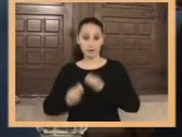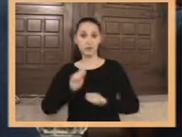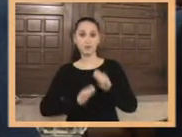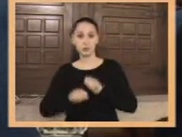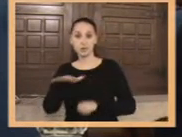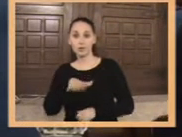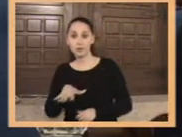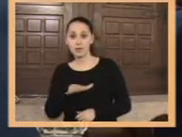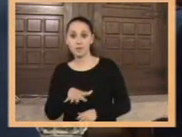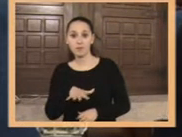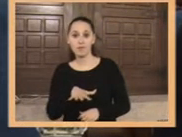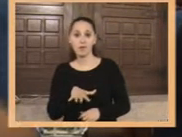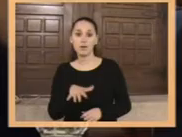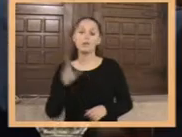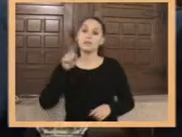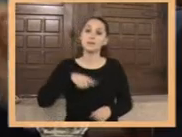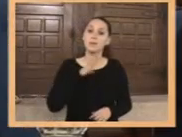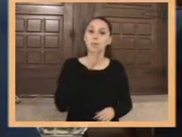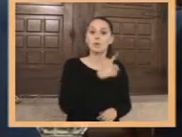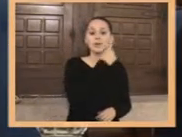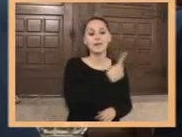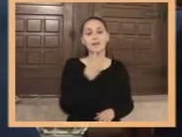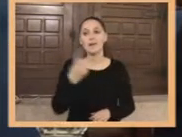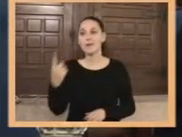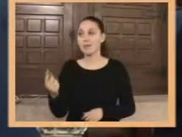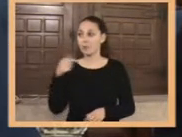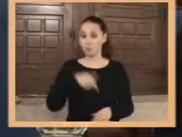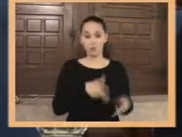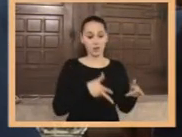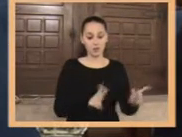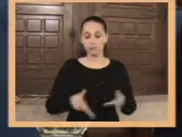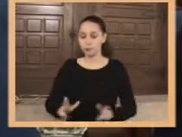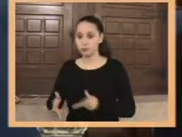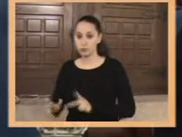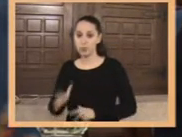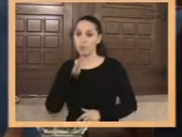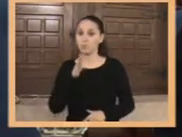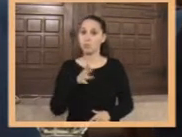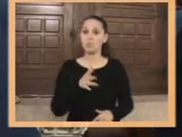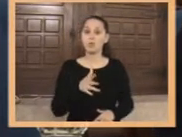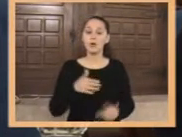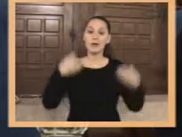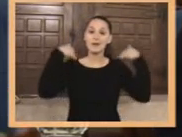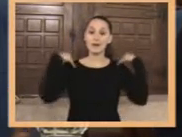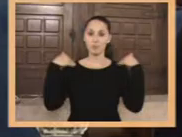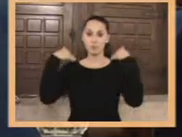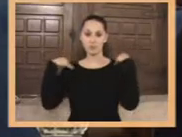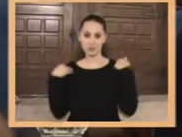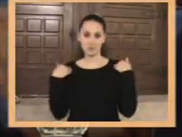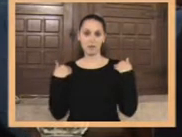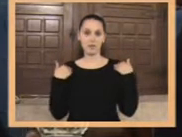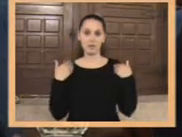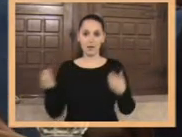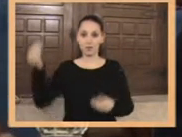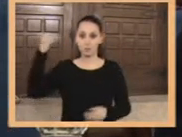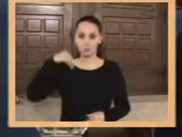cada uno de los que nos sentamos en estos bancos, que también tenemos una responsabilidad añadida. Pero claro, las cosas no son tan fáciles.